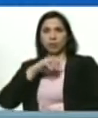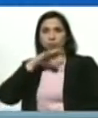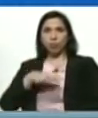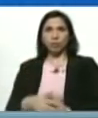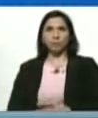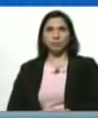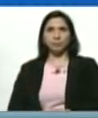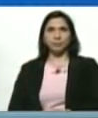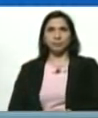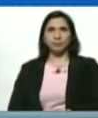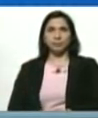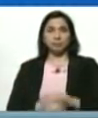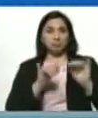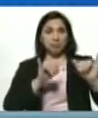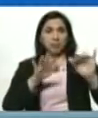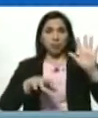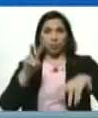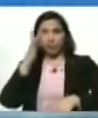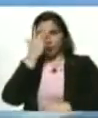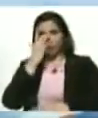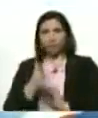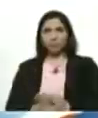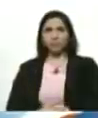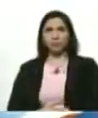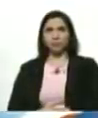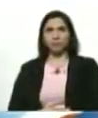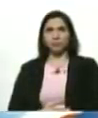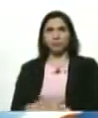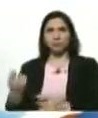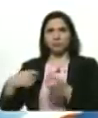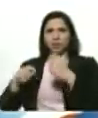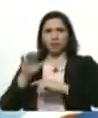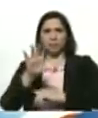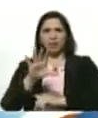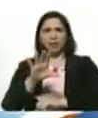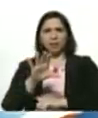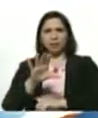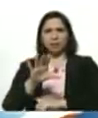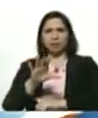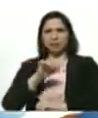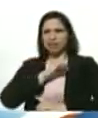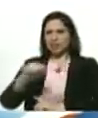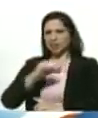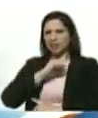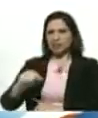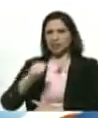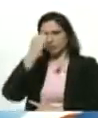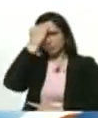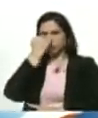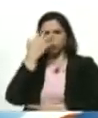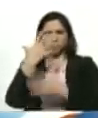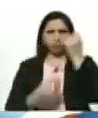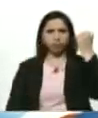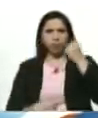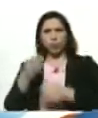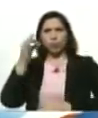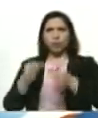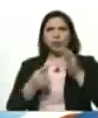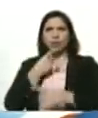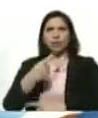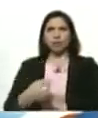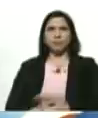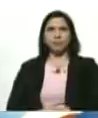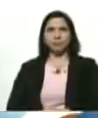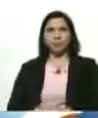mismo 12 de febrero el vendepatria el asesino el criminal prófugo la justicia dice